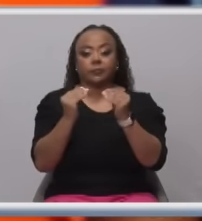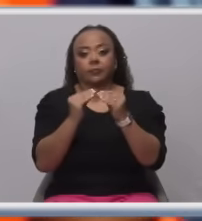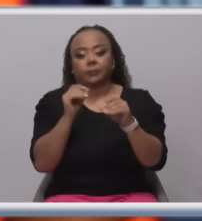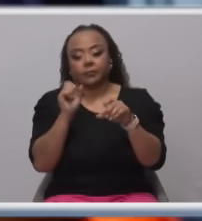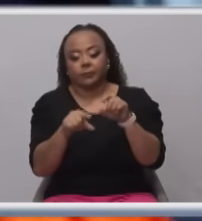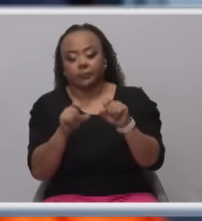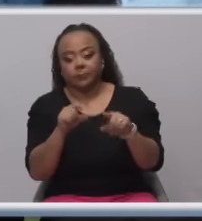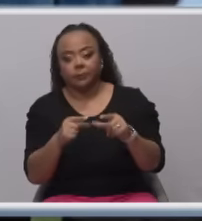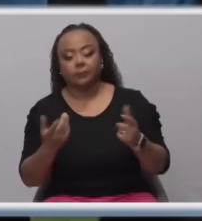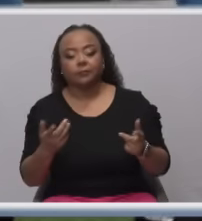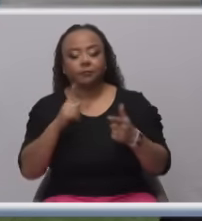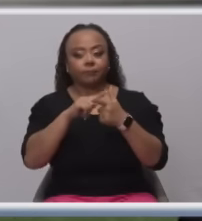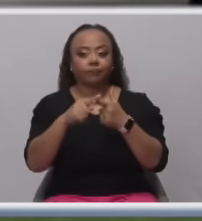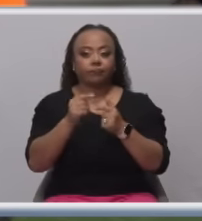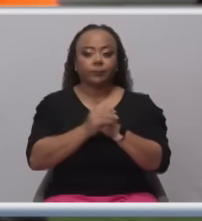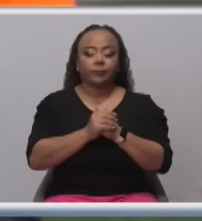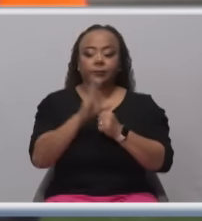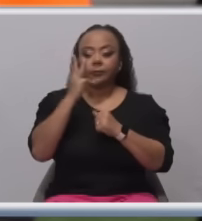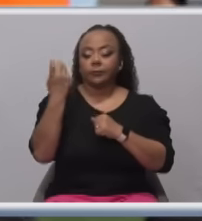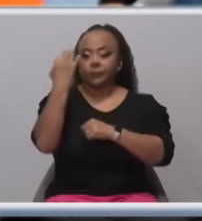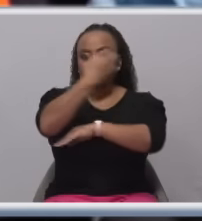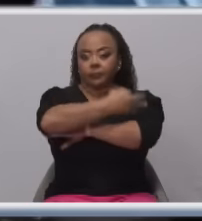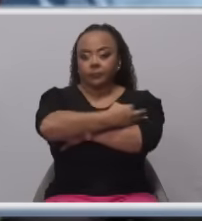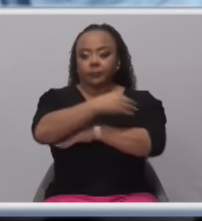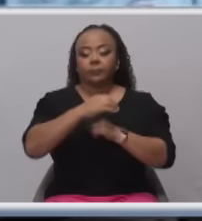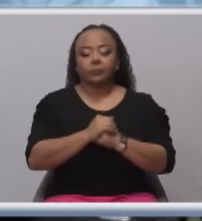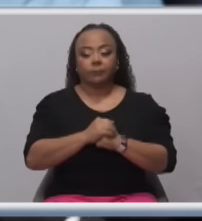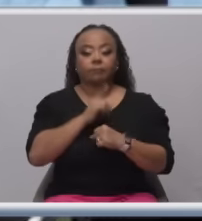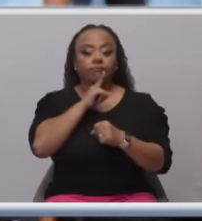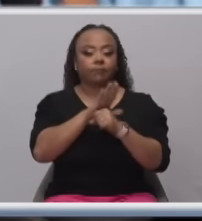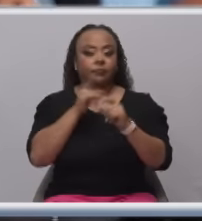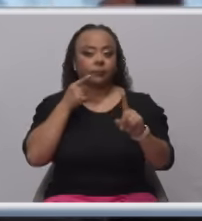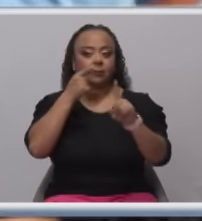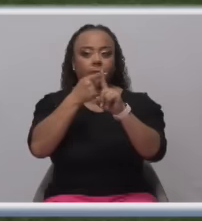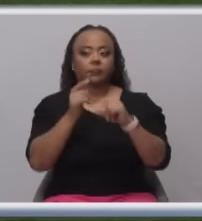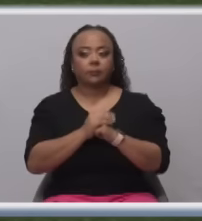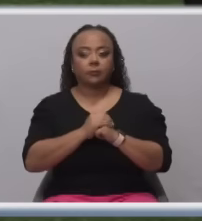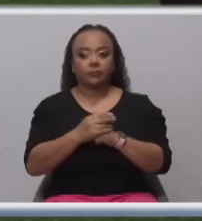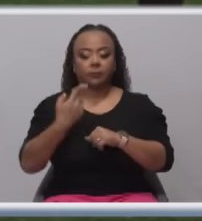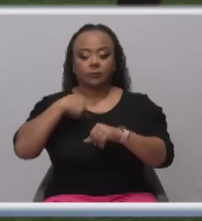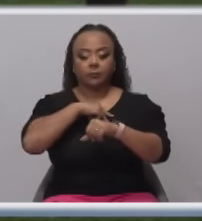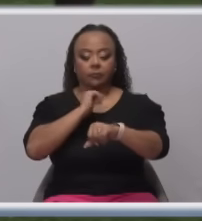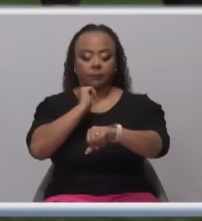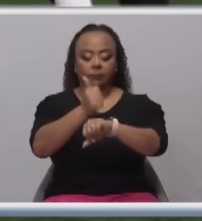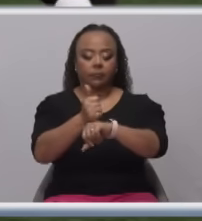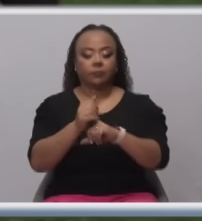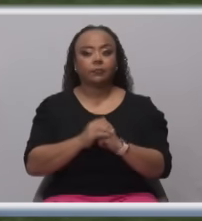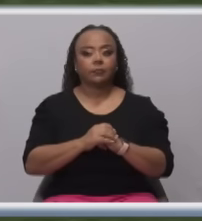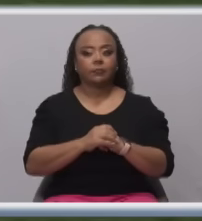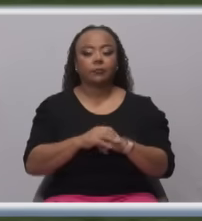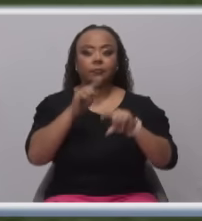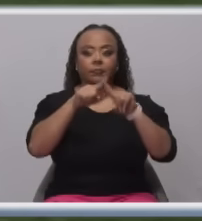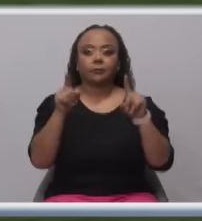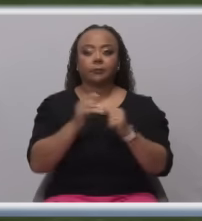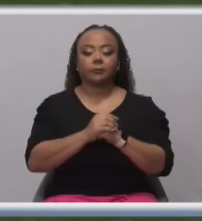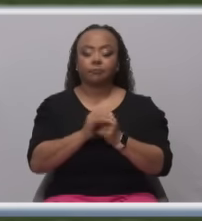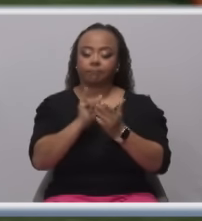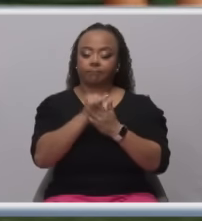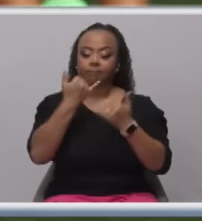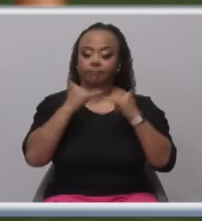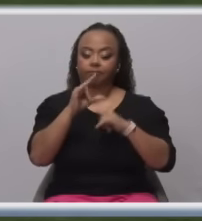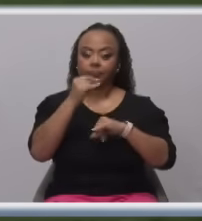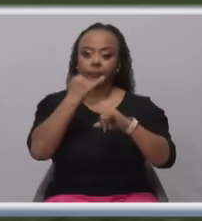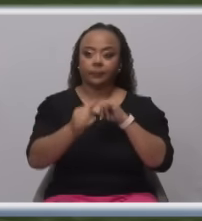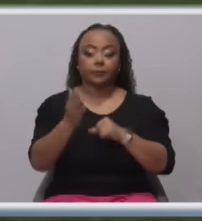andamos por ahí entonces en estas seis fechas Hemos cumplido el objetivo que nos hemos trazado Pero esto aú no termina